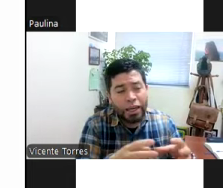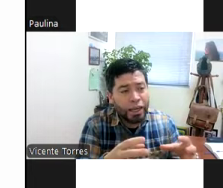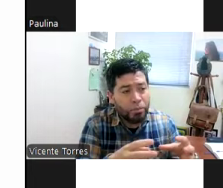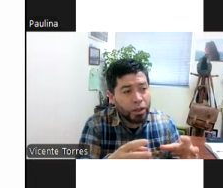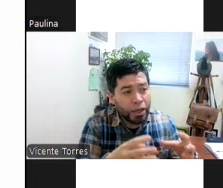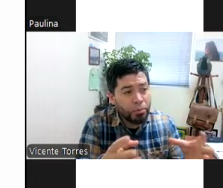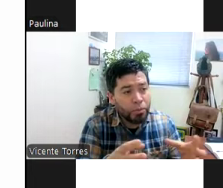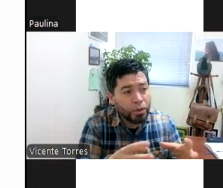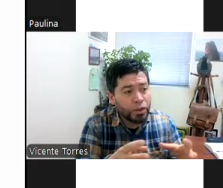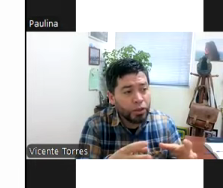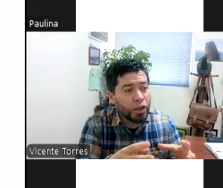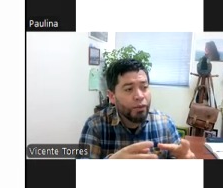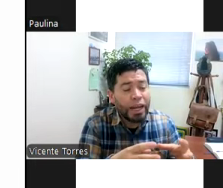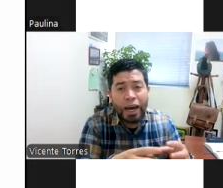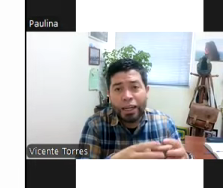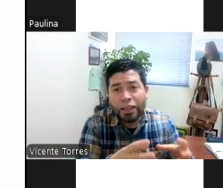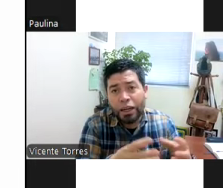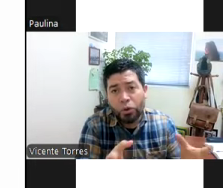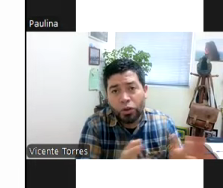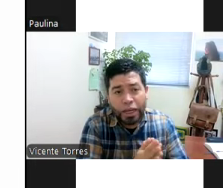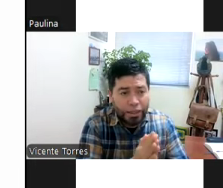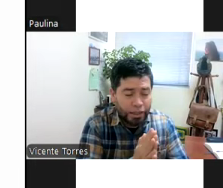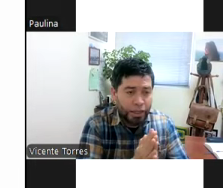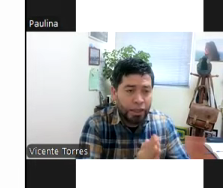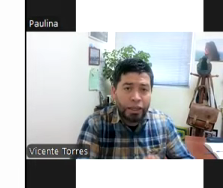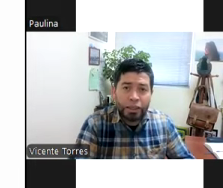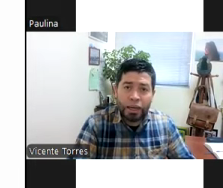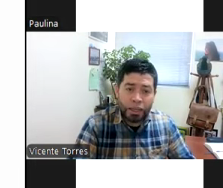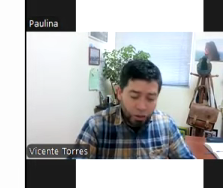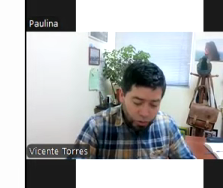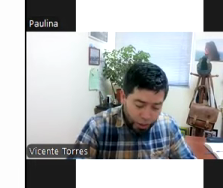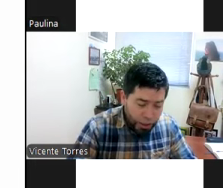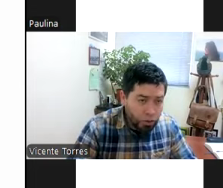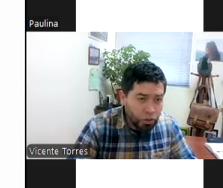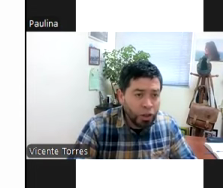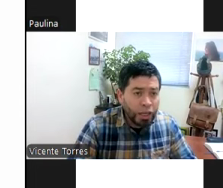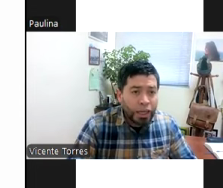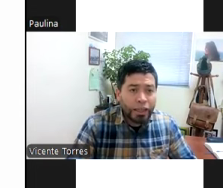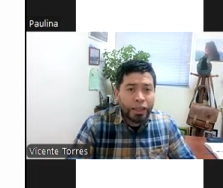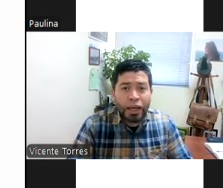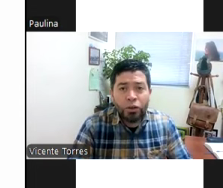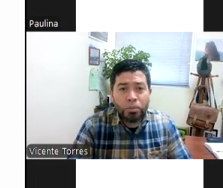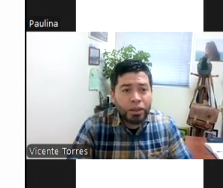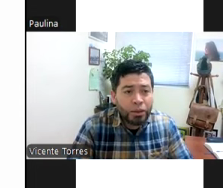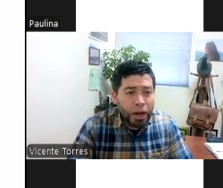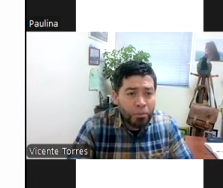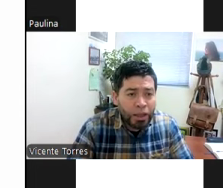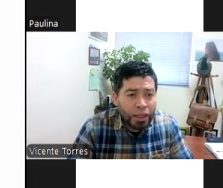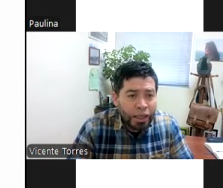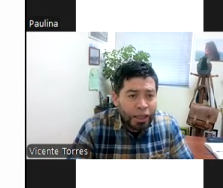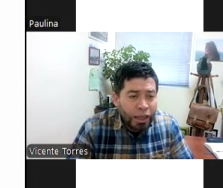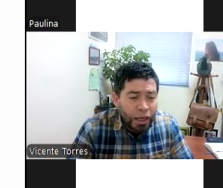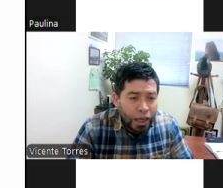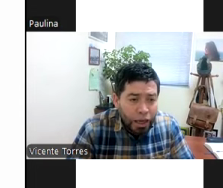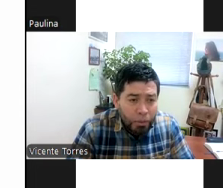a, por ejemplo, en procesos que van a agredir la mucosa gástrica, ¿ya? Entonces, esto está dado